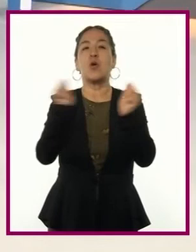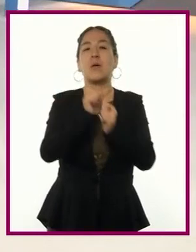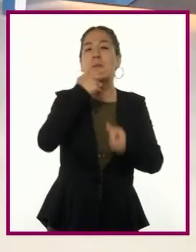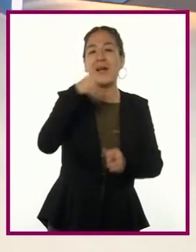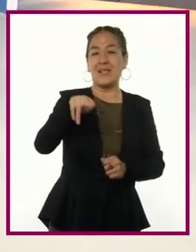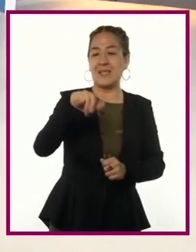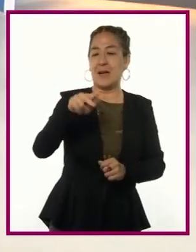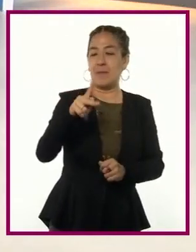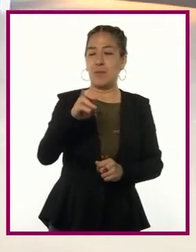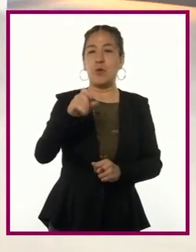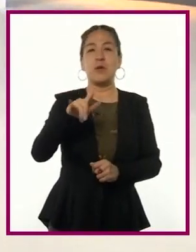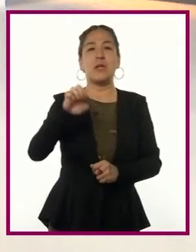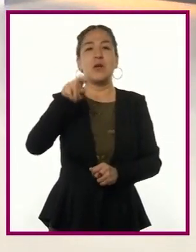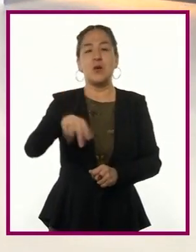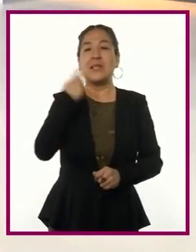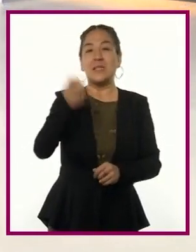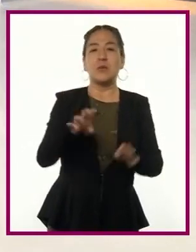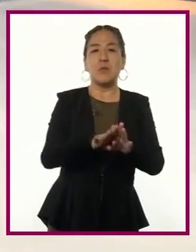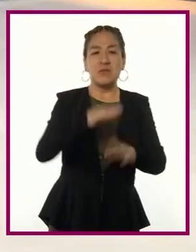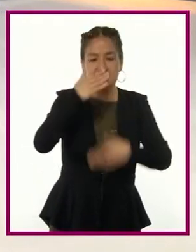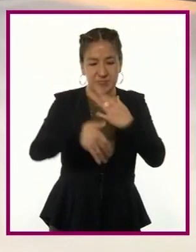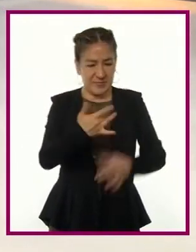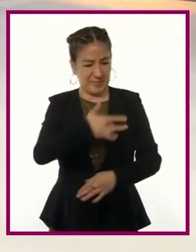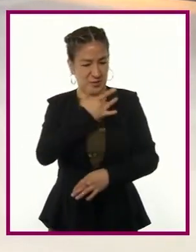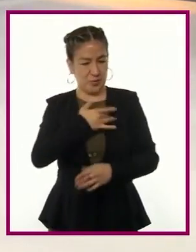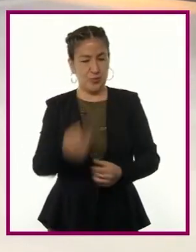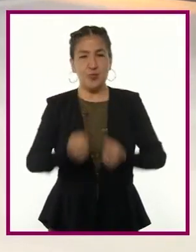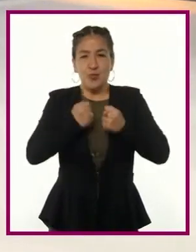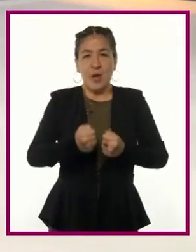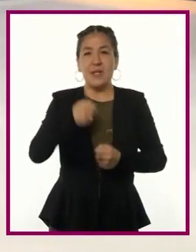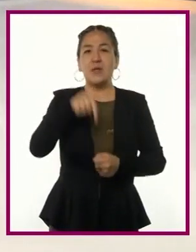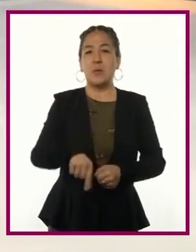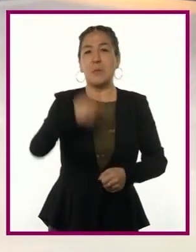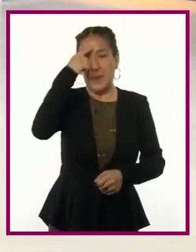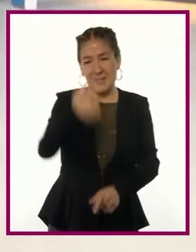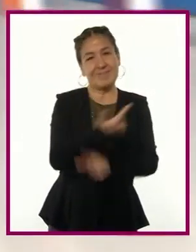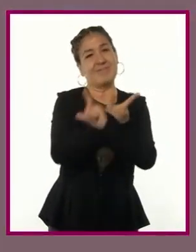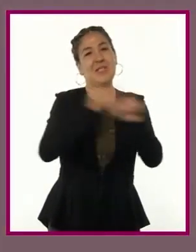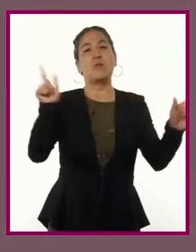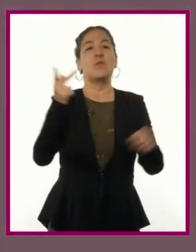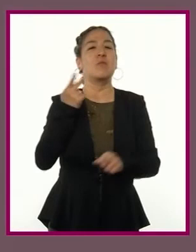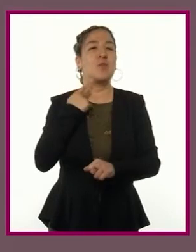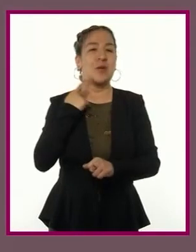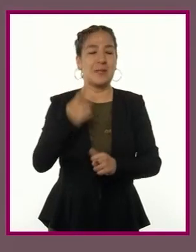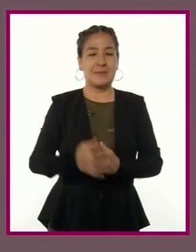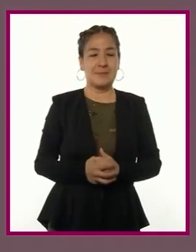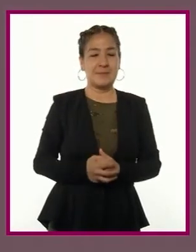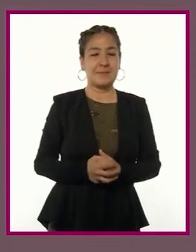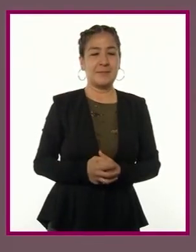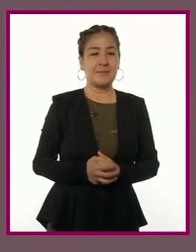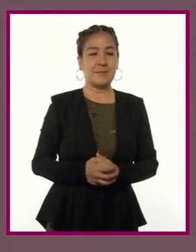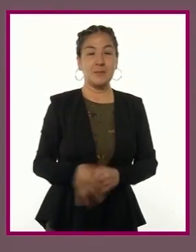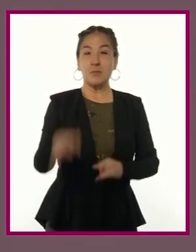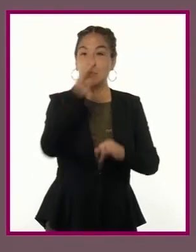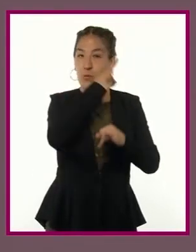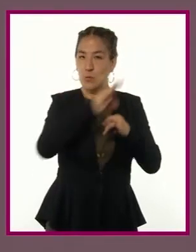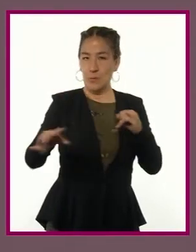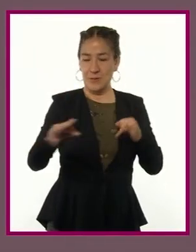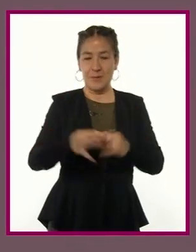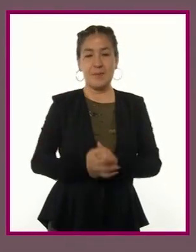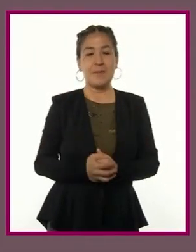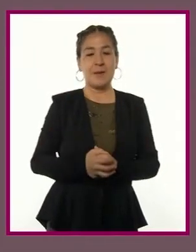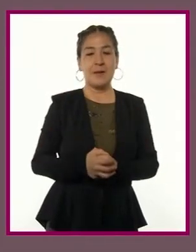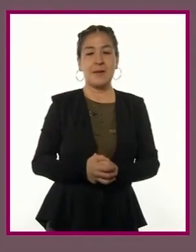a España, acrecentó los sentimientos criollos para intentar una liberación política. En penúltima instancia,